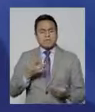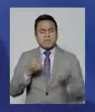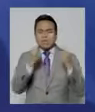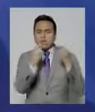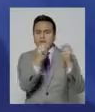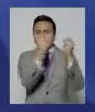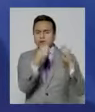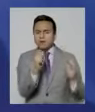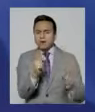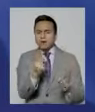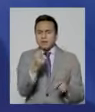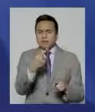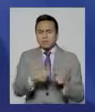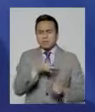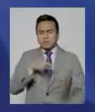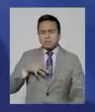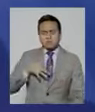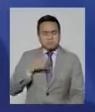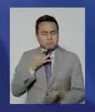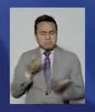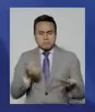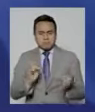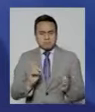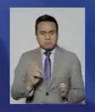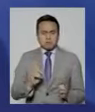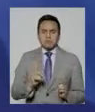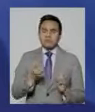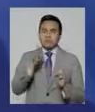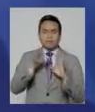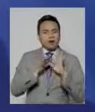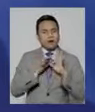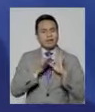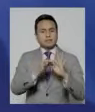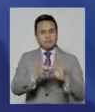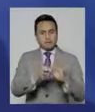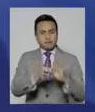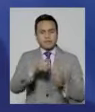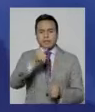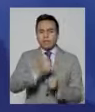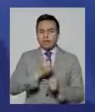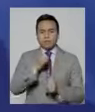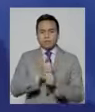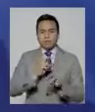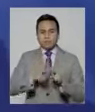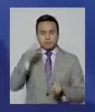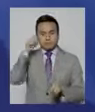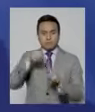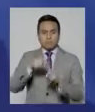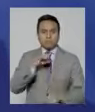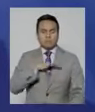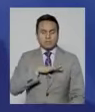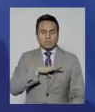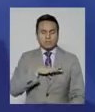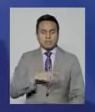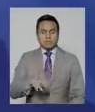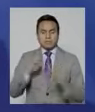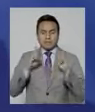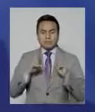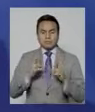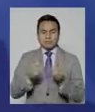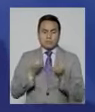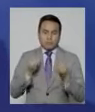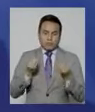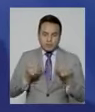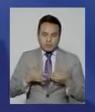evaluar a mi antecesor. Solamente agradecerle la labor que hizo por Chile y esperamos